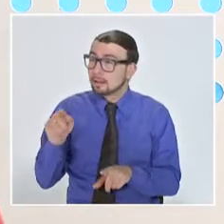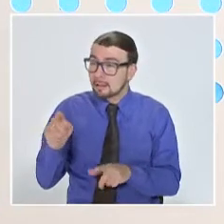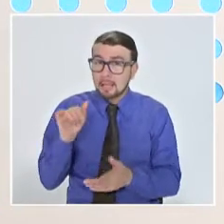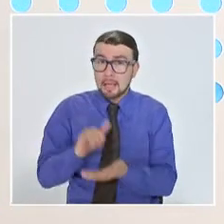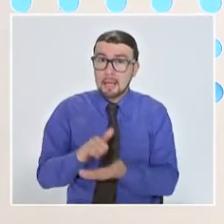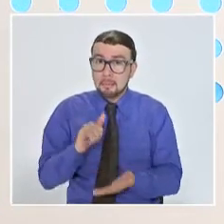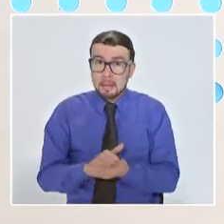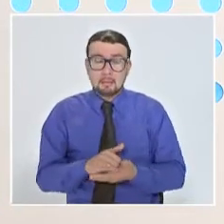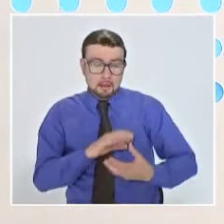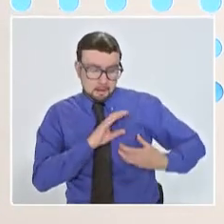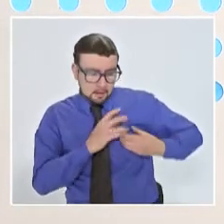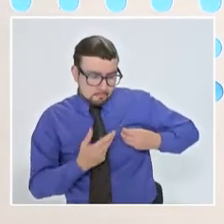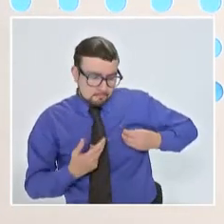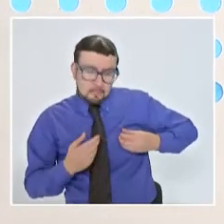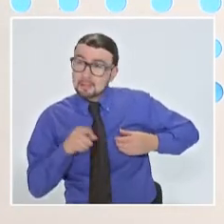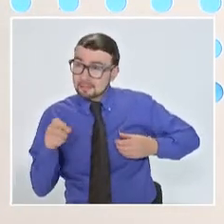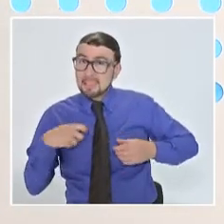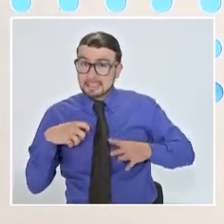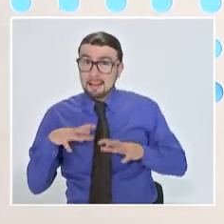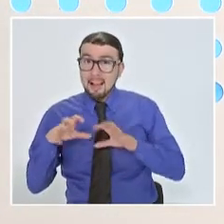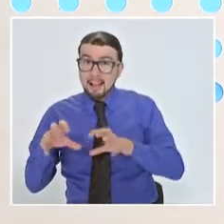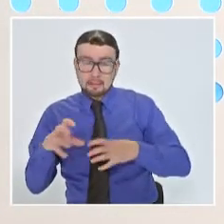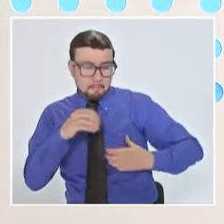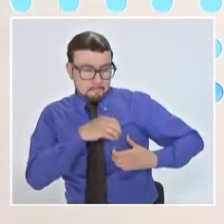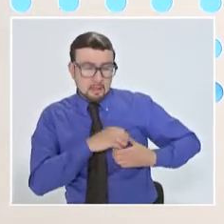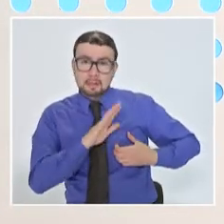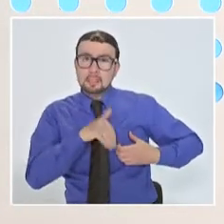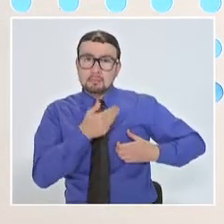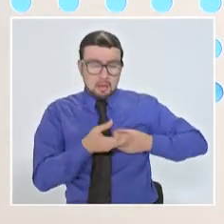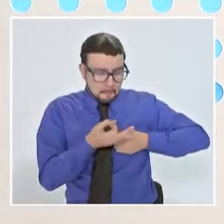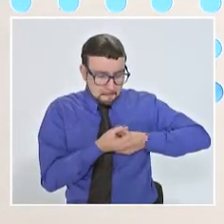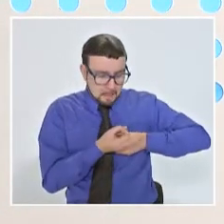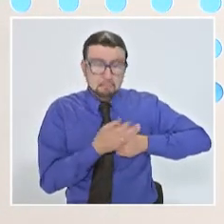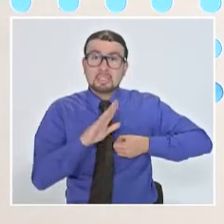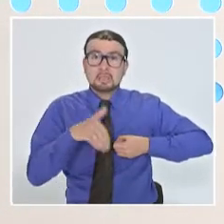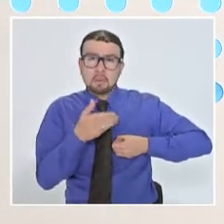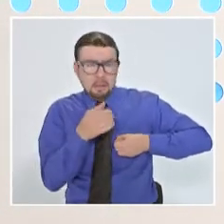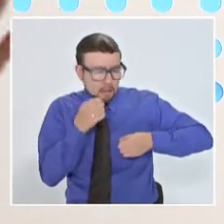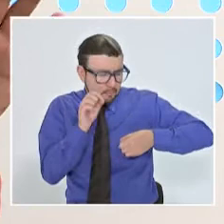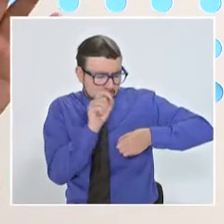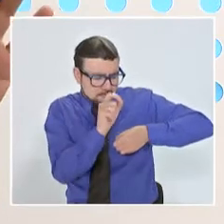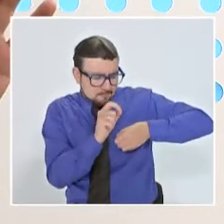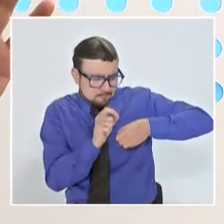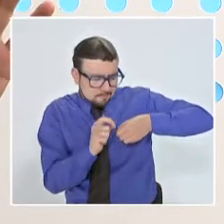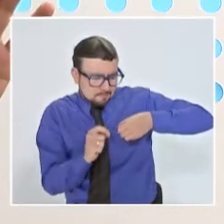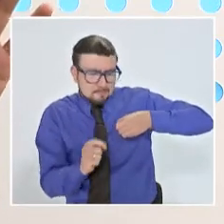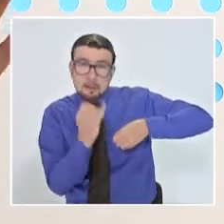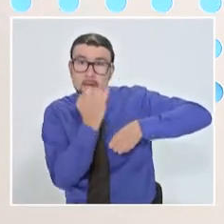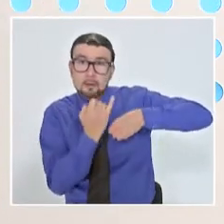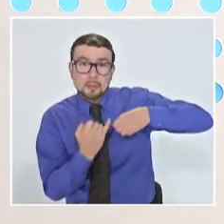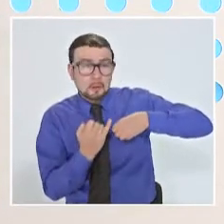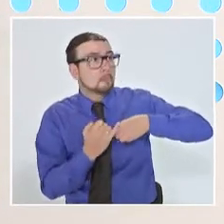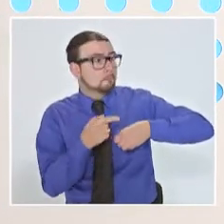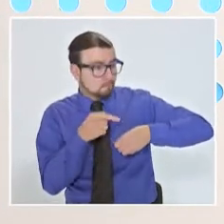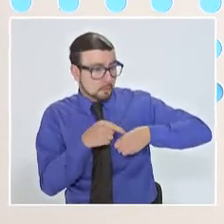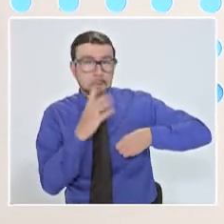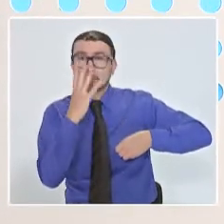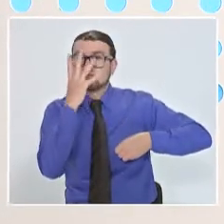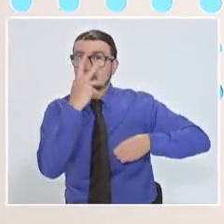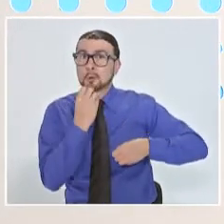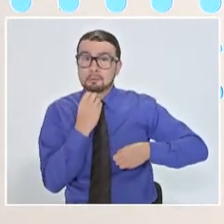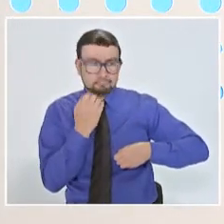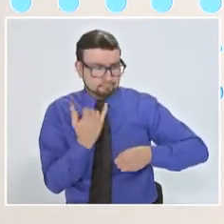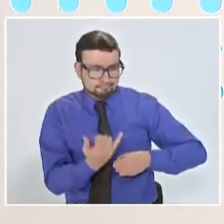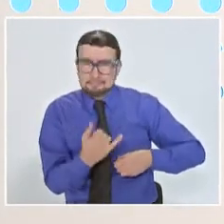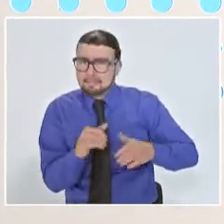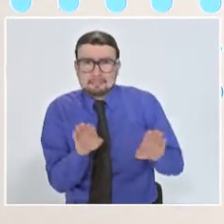y posteriormente le hicimos el pezón y el tatuaje. Y quisiera mostrarla. Es una cosa